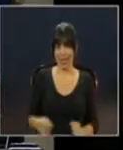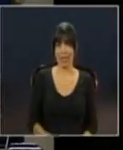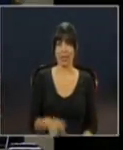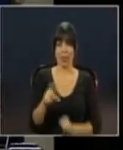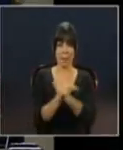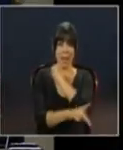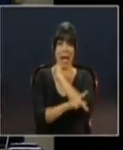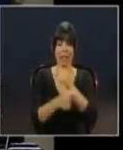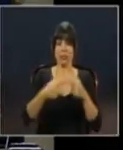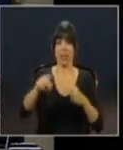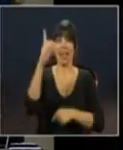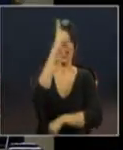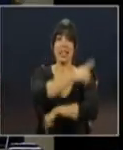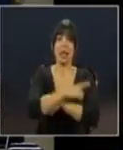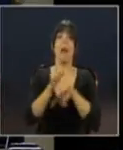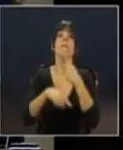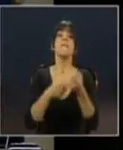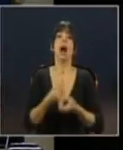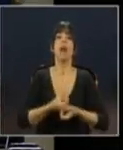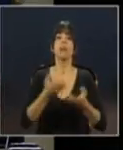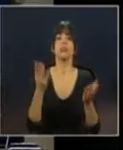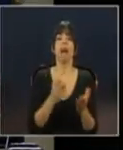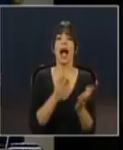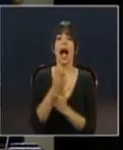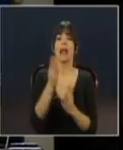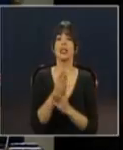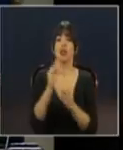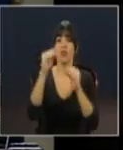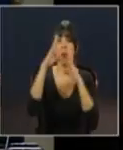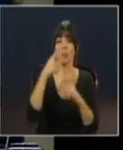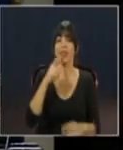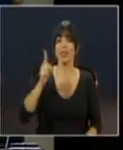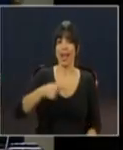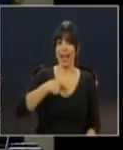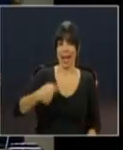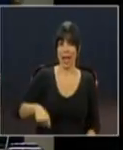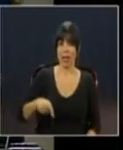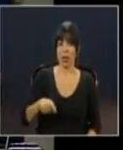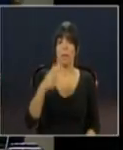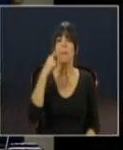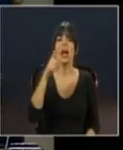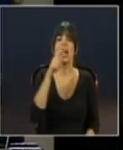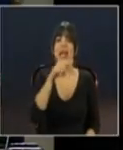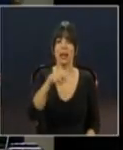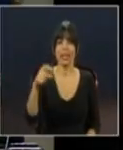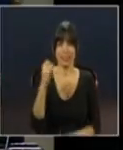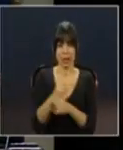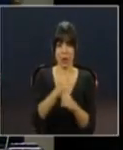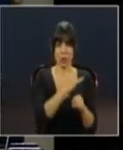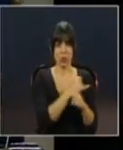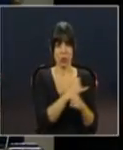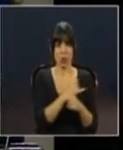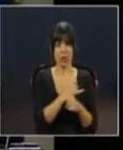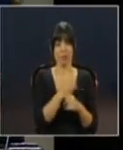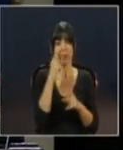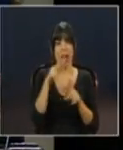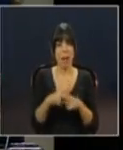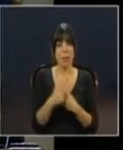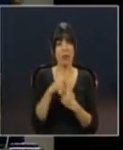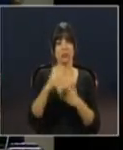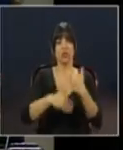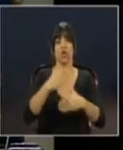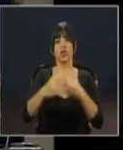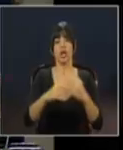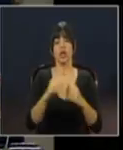pocos días presentaremos un decreto de acceso a la información de las instituciones e iniciaremos el proceso de construcción de la